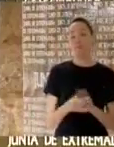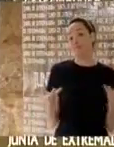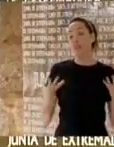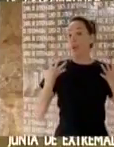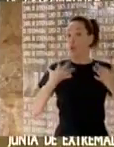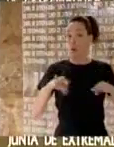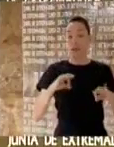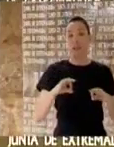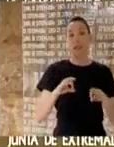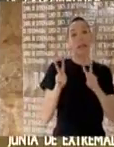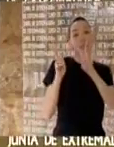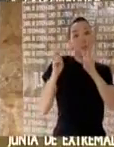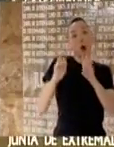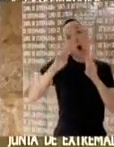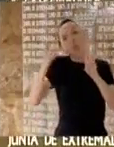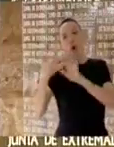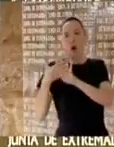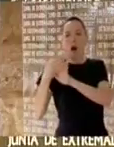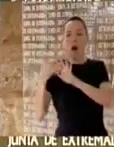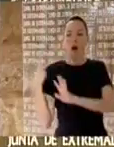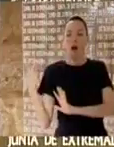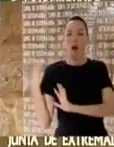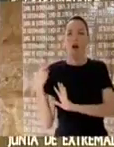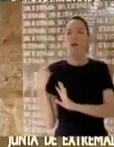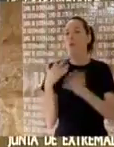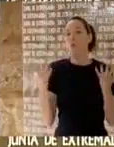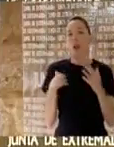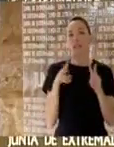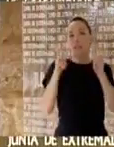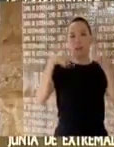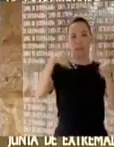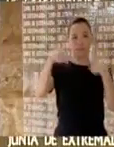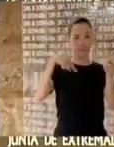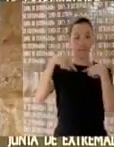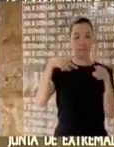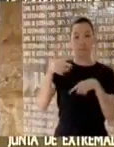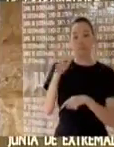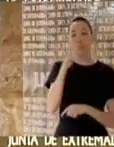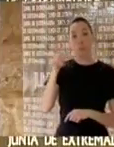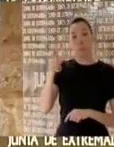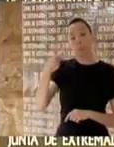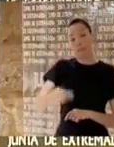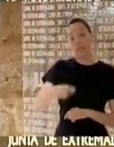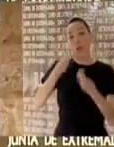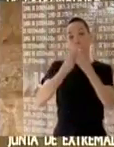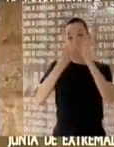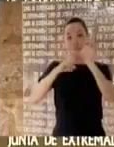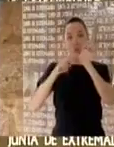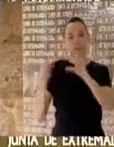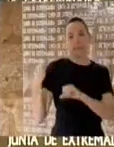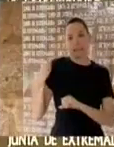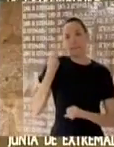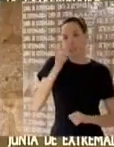Lógicamente, el otro asunto del que hemos hablado es el de las infraestructuras, que también ha hecho referencia el presidente de la Junta de Extremadura.